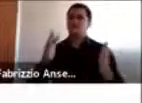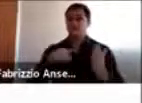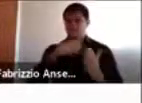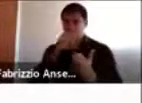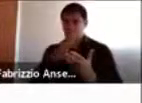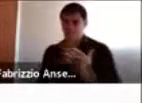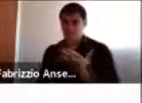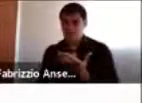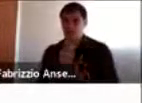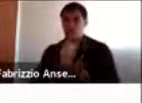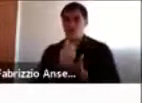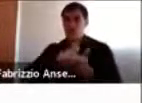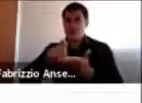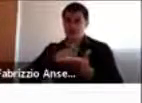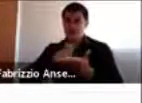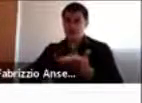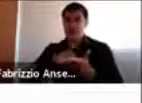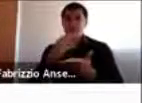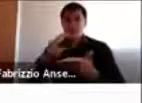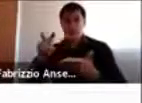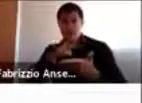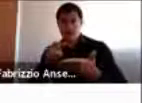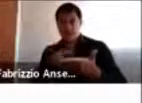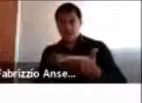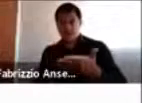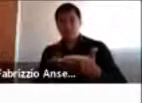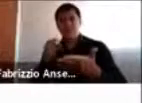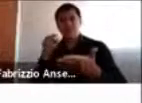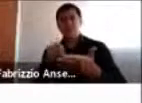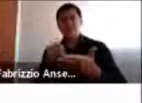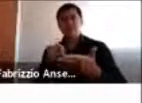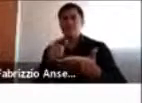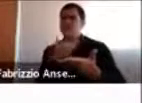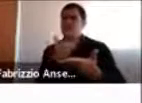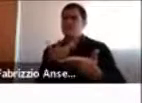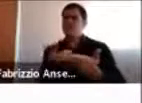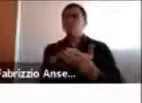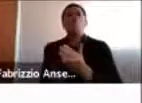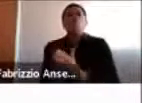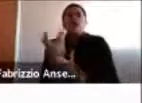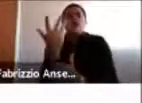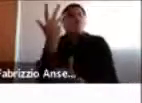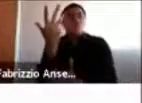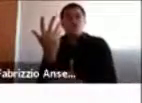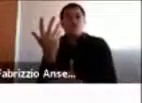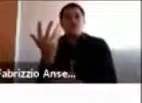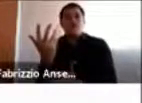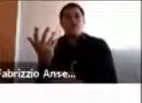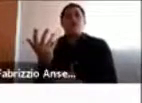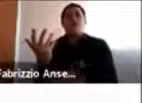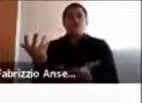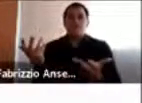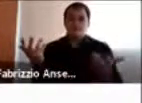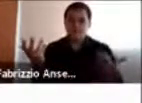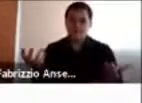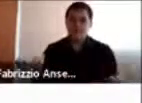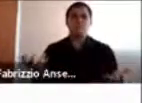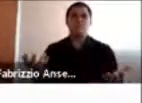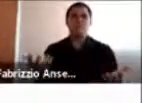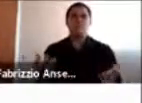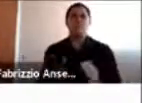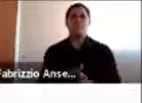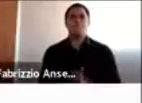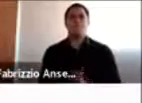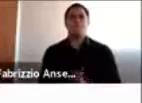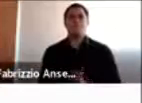consecuencia leer, pues es algo relativamente novedoso. En este sentido entonces, obviamente, y